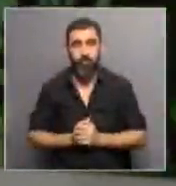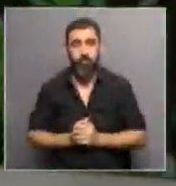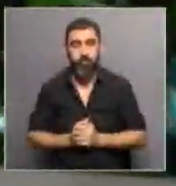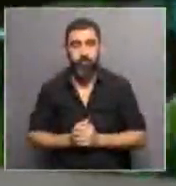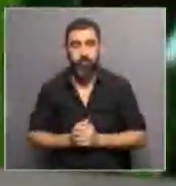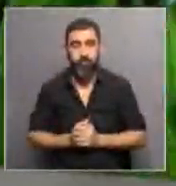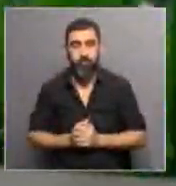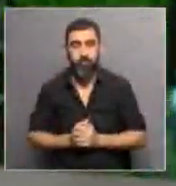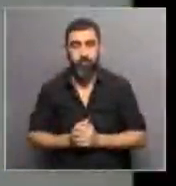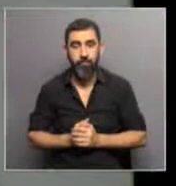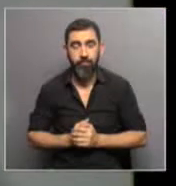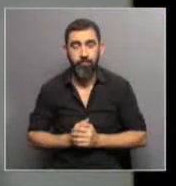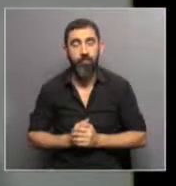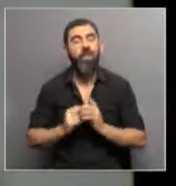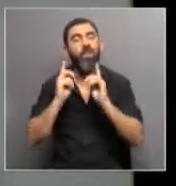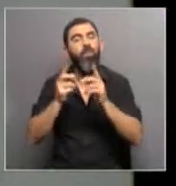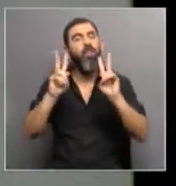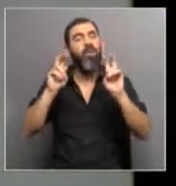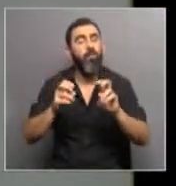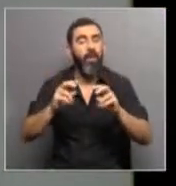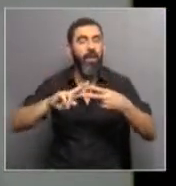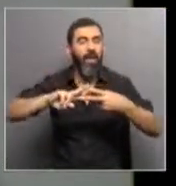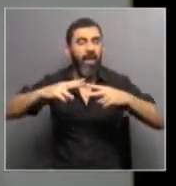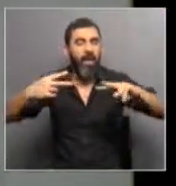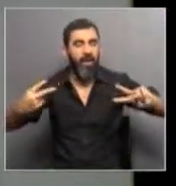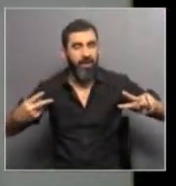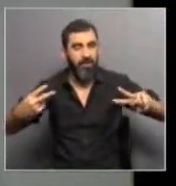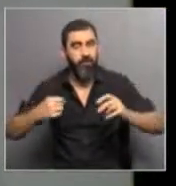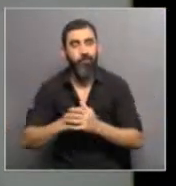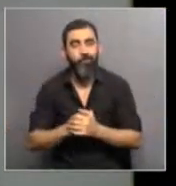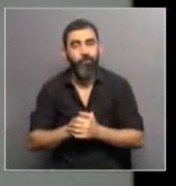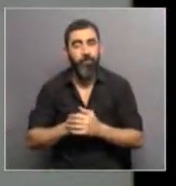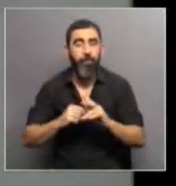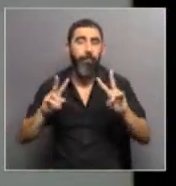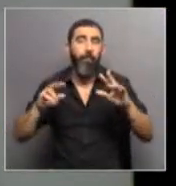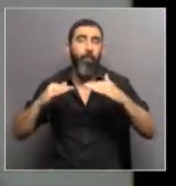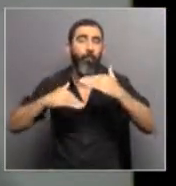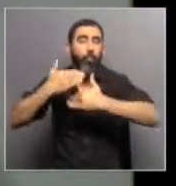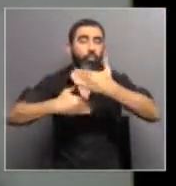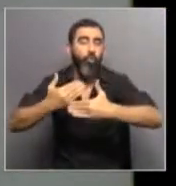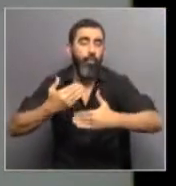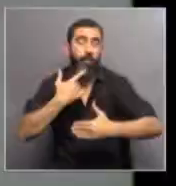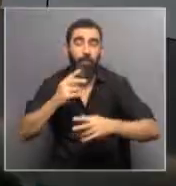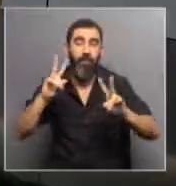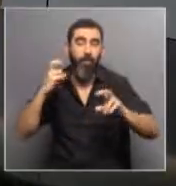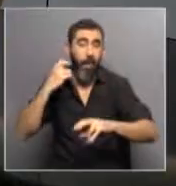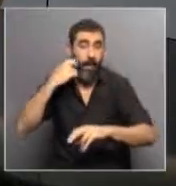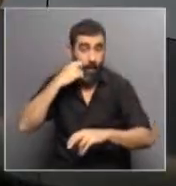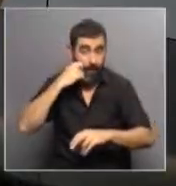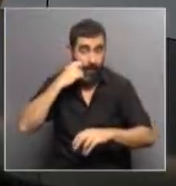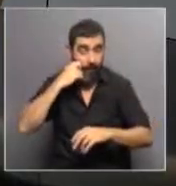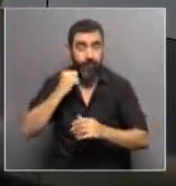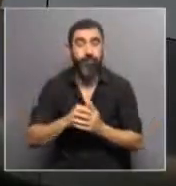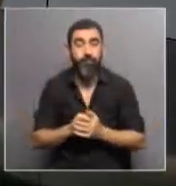crudamente en el medio ambiente. Y después está todo el tema genético, ¿no? Lo que ha sido la evolución, porque claro, cuando hablamos de carne,